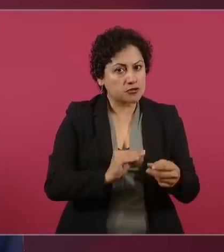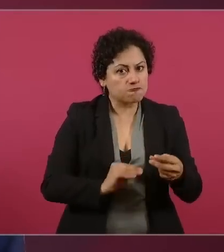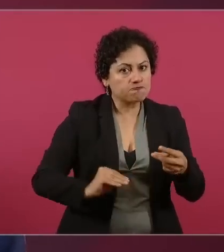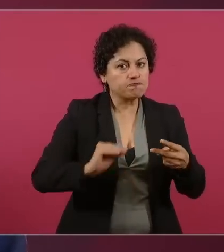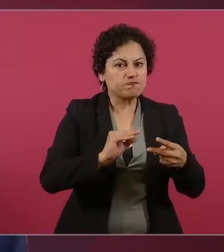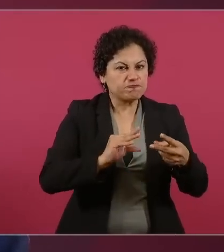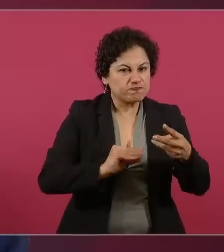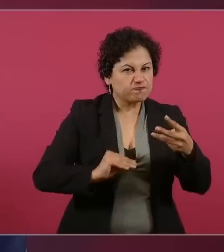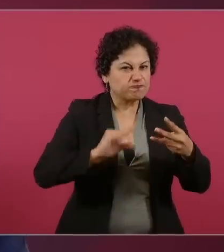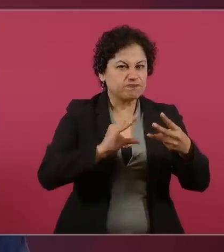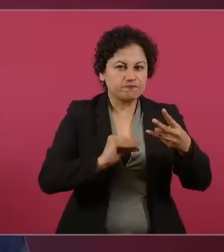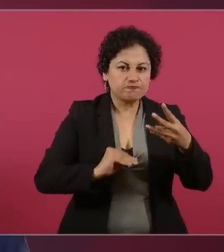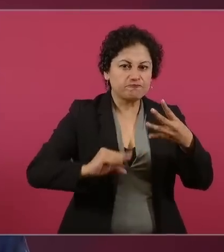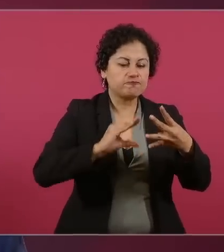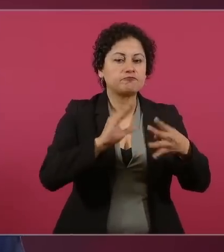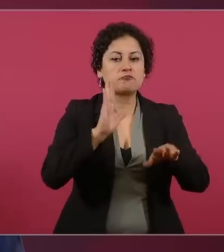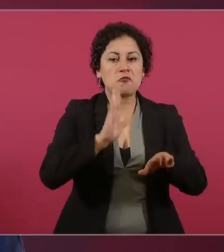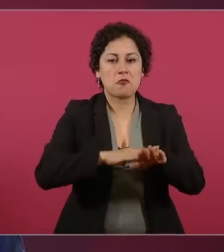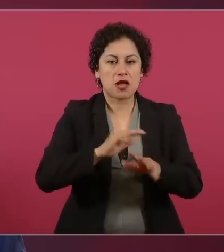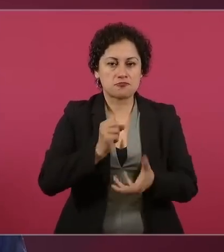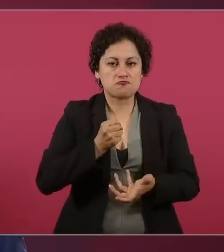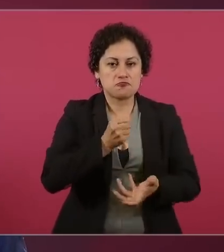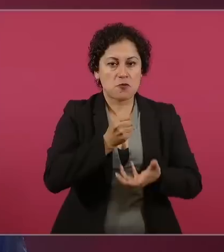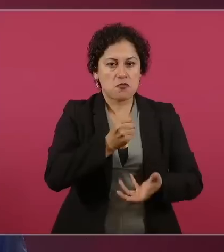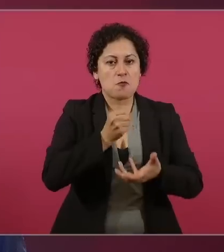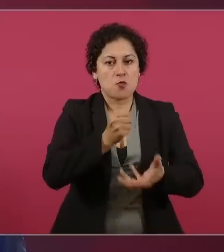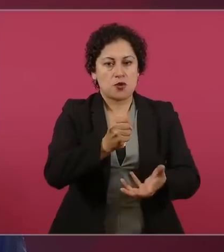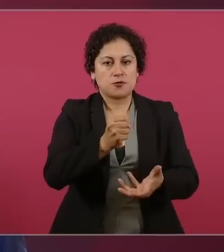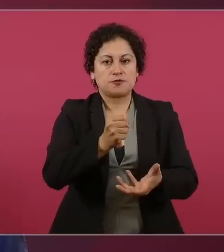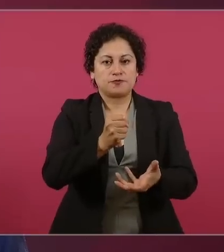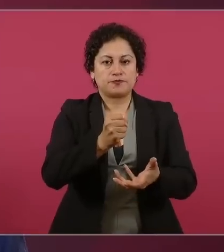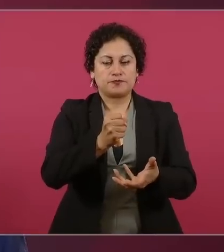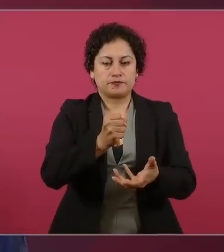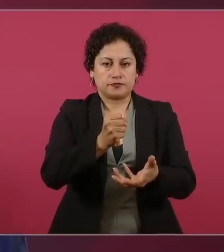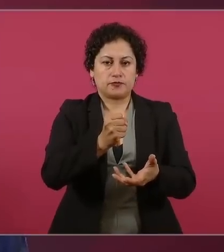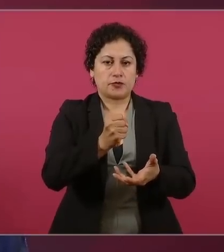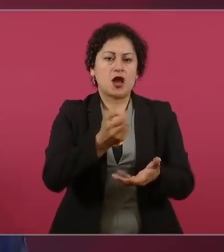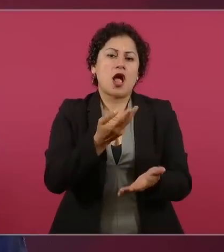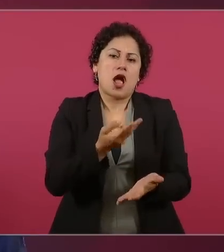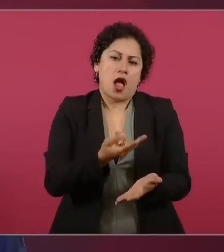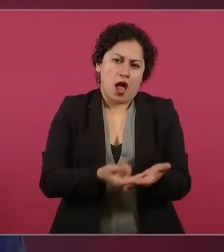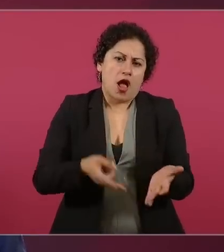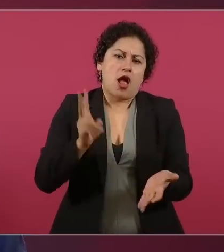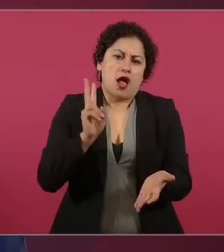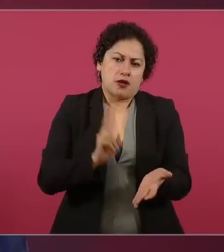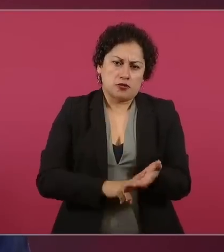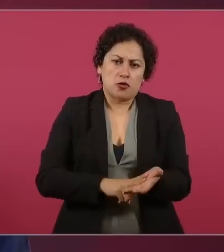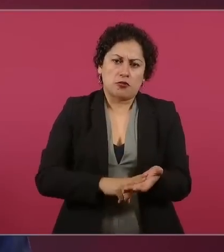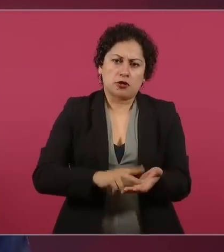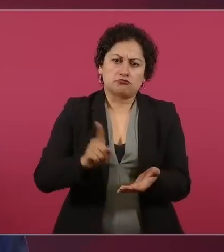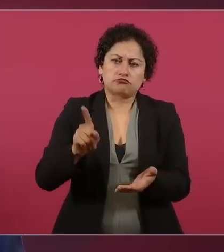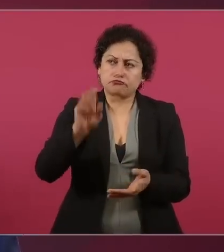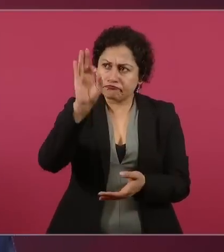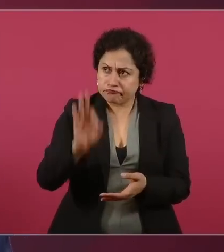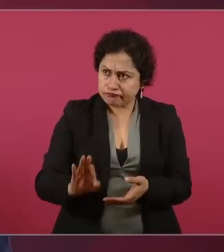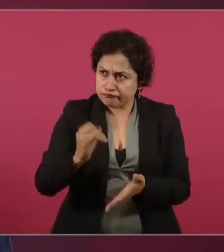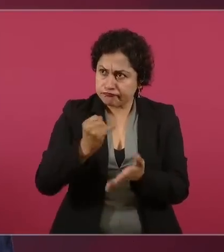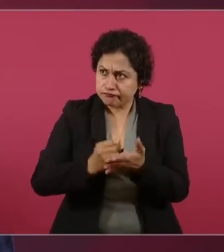cuando solo se considere el incremento inflacionario, pero todos van a